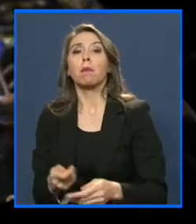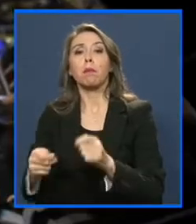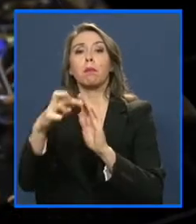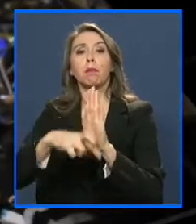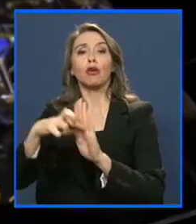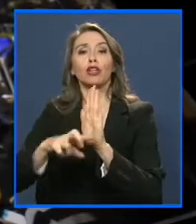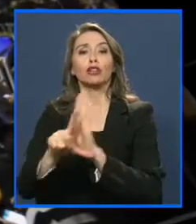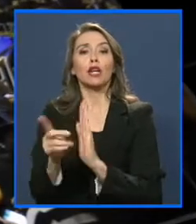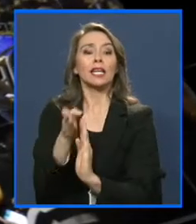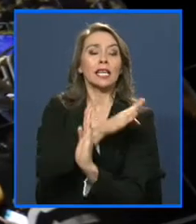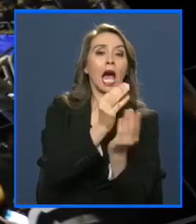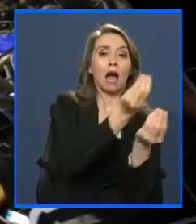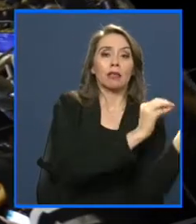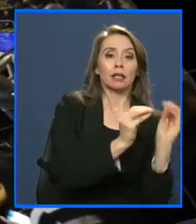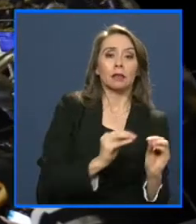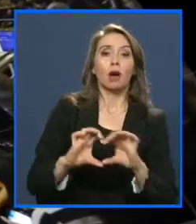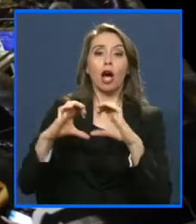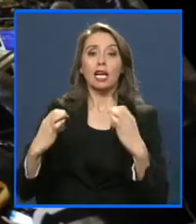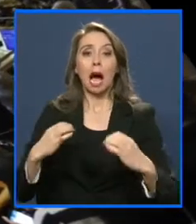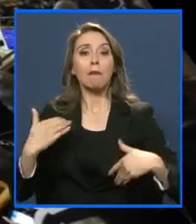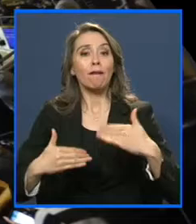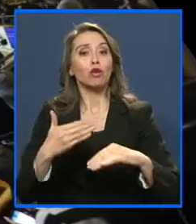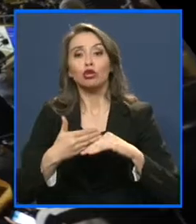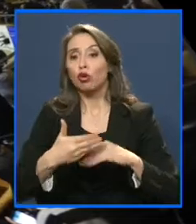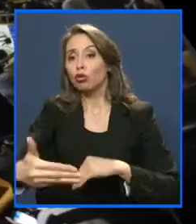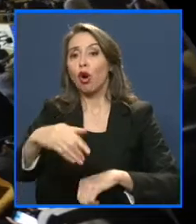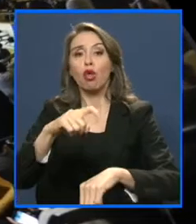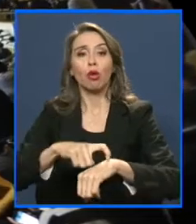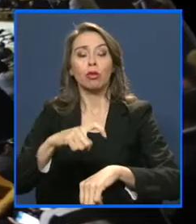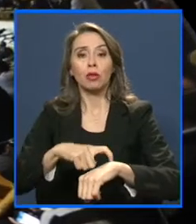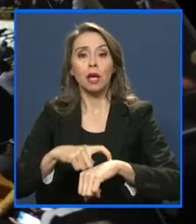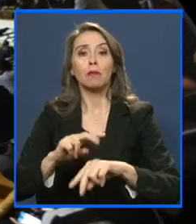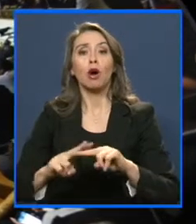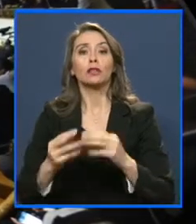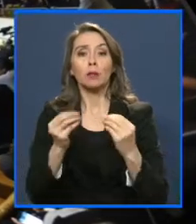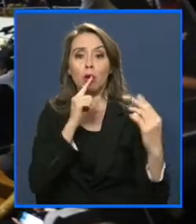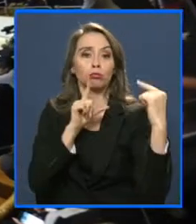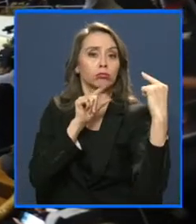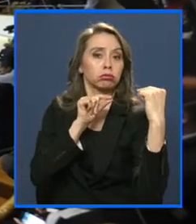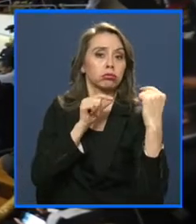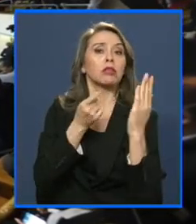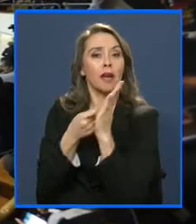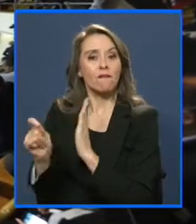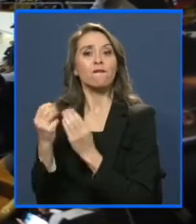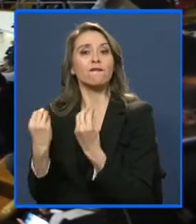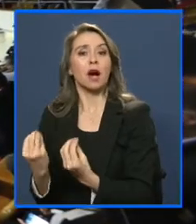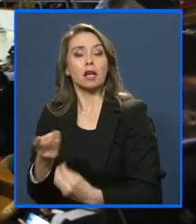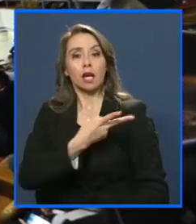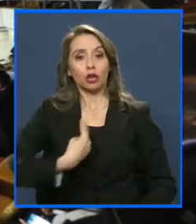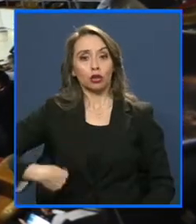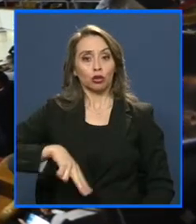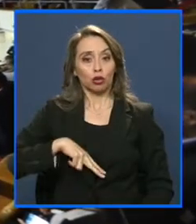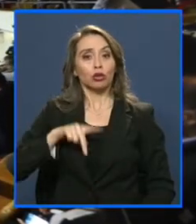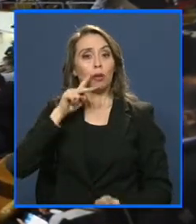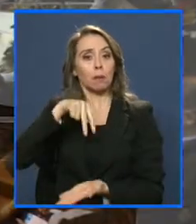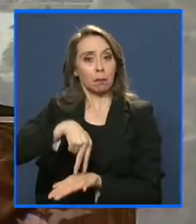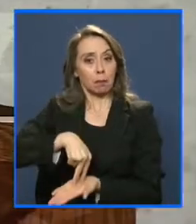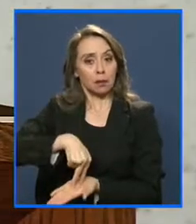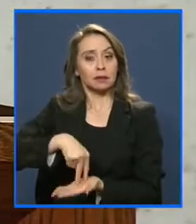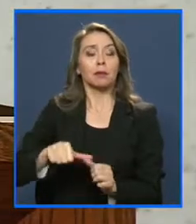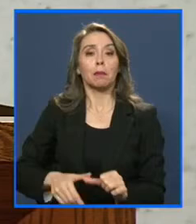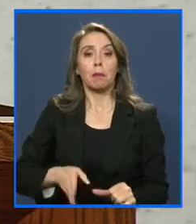predigeridas la cámara funciona todo el tiempo para ser un buen interlocutor válido somos una presencia permanente